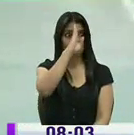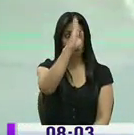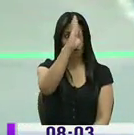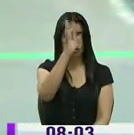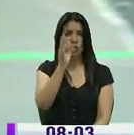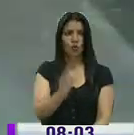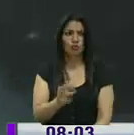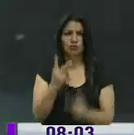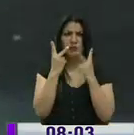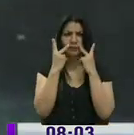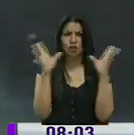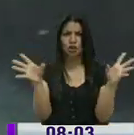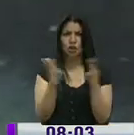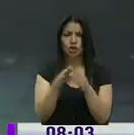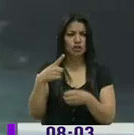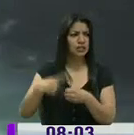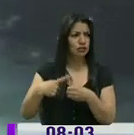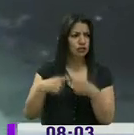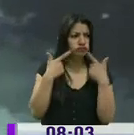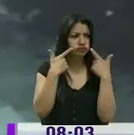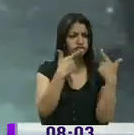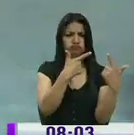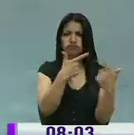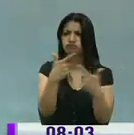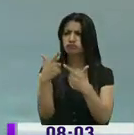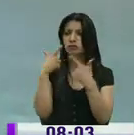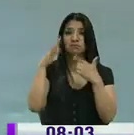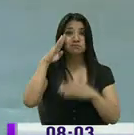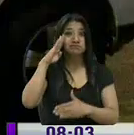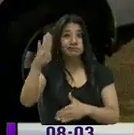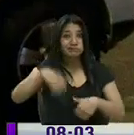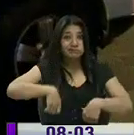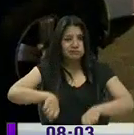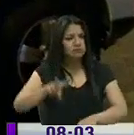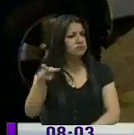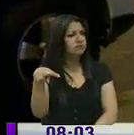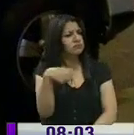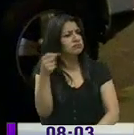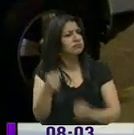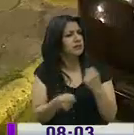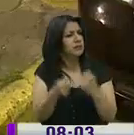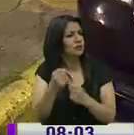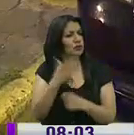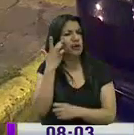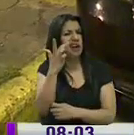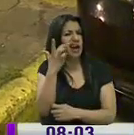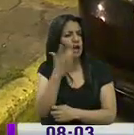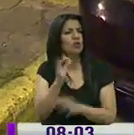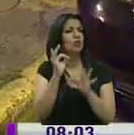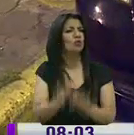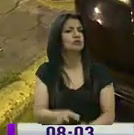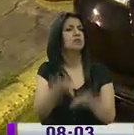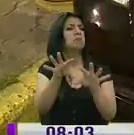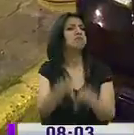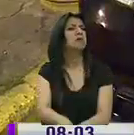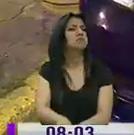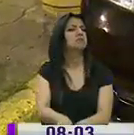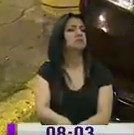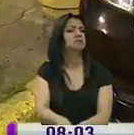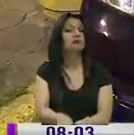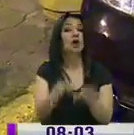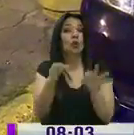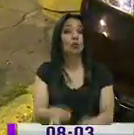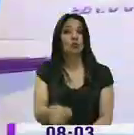atentas por toda la ciudad agentes motorizados divisaron un vehículo sospechoso y no le perdieron de vista al percatarse de la presencia